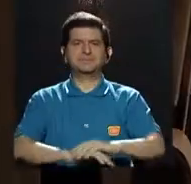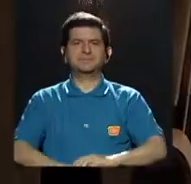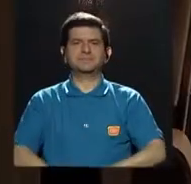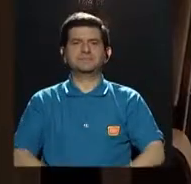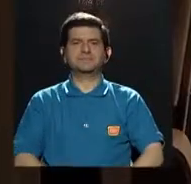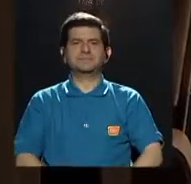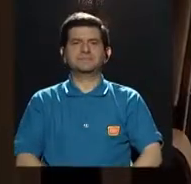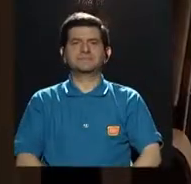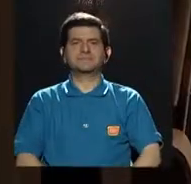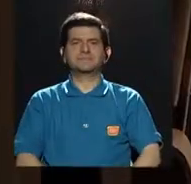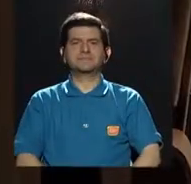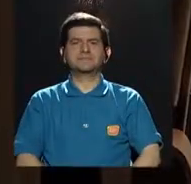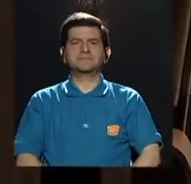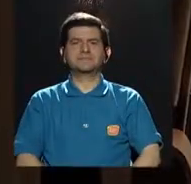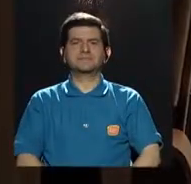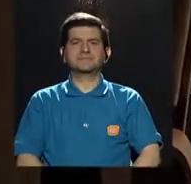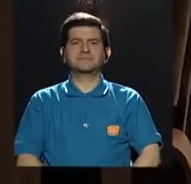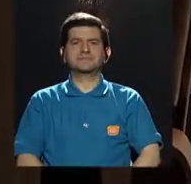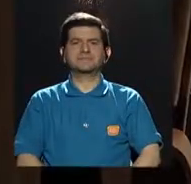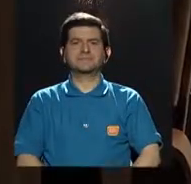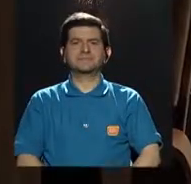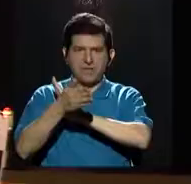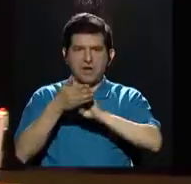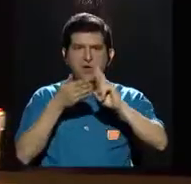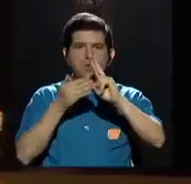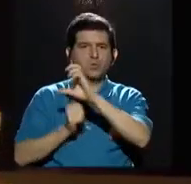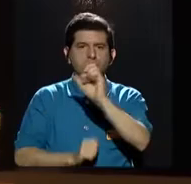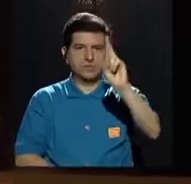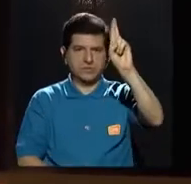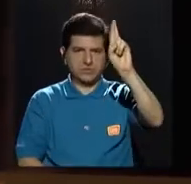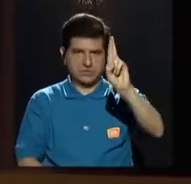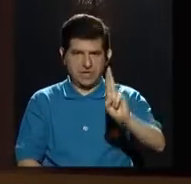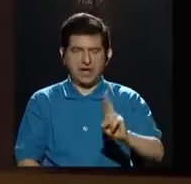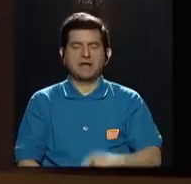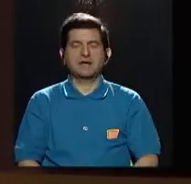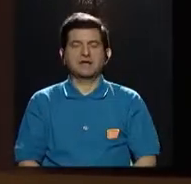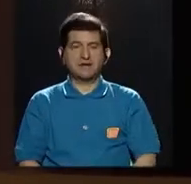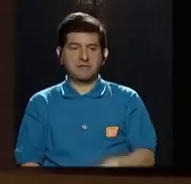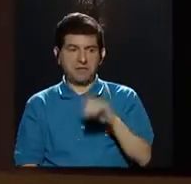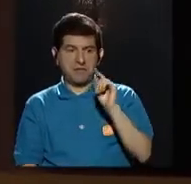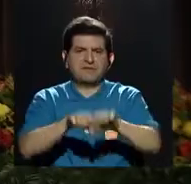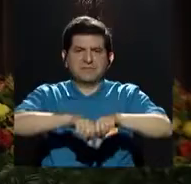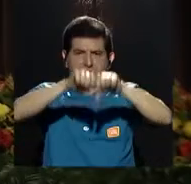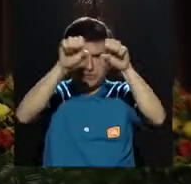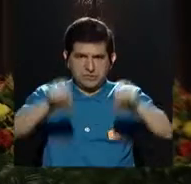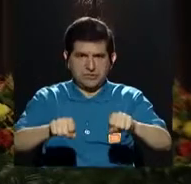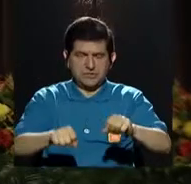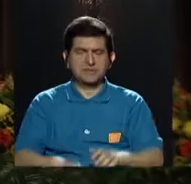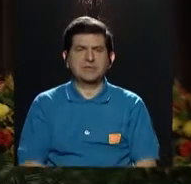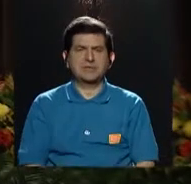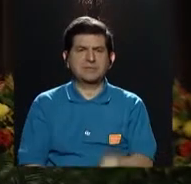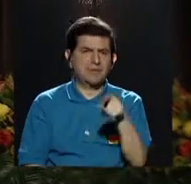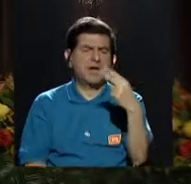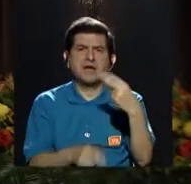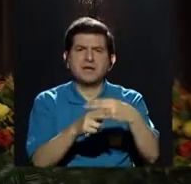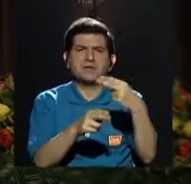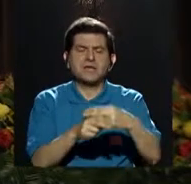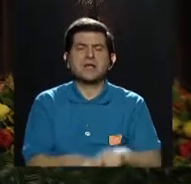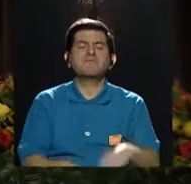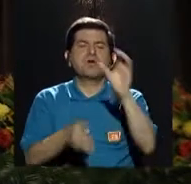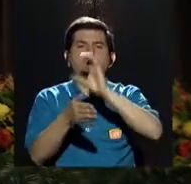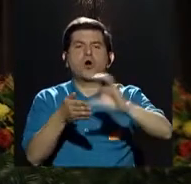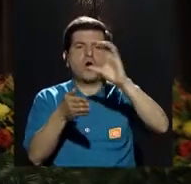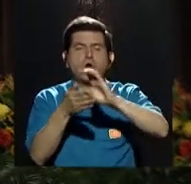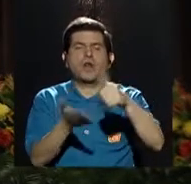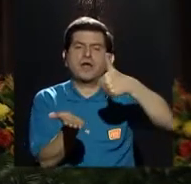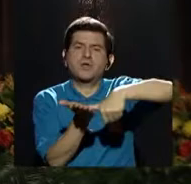Angela Davis dio inicio a la charla Feminismo en la era de Trump, en el marco de celebración del inicio de lecciones de la Universidad